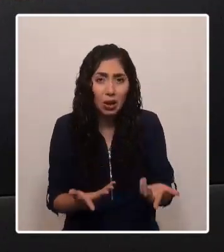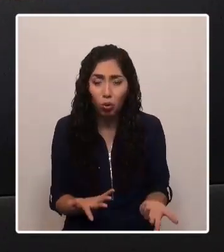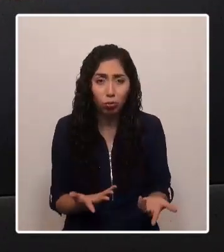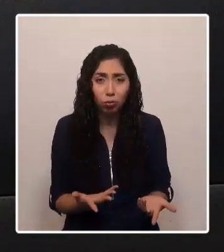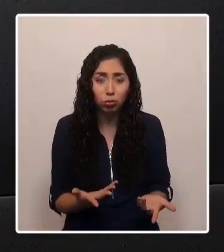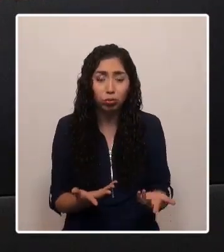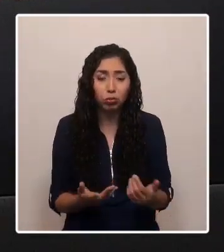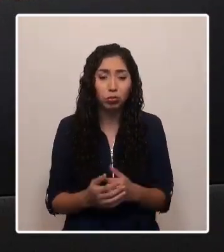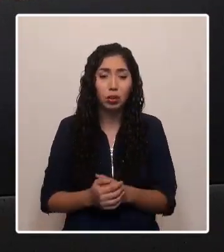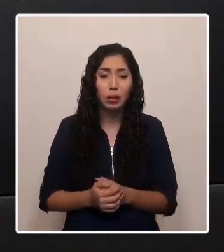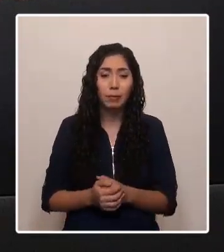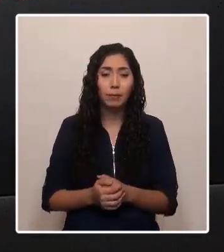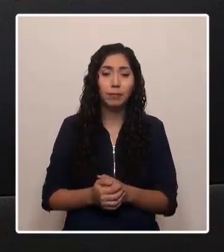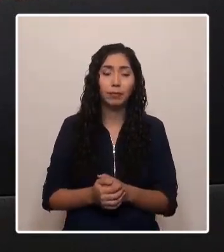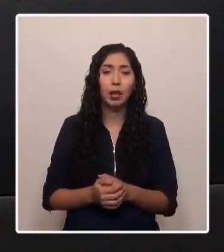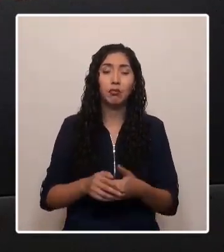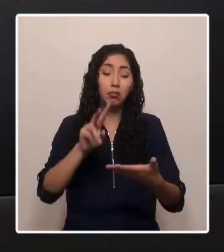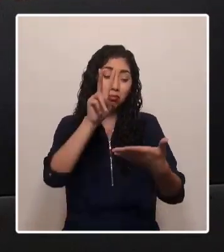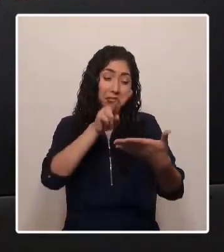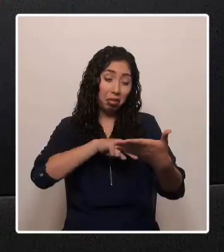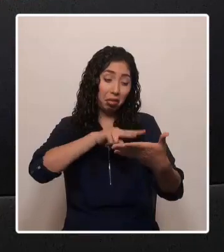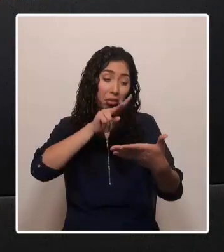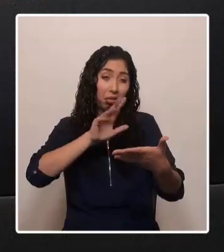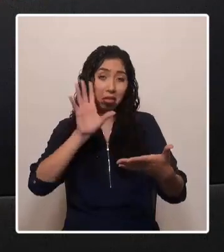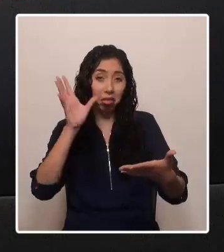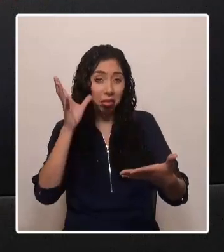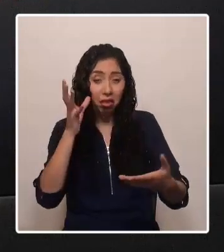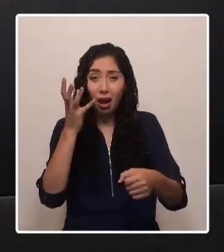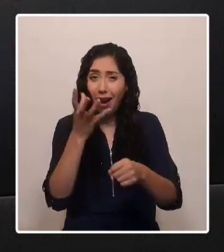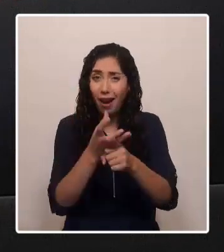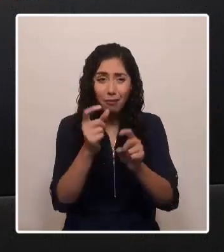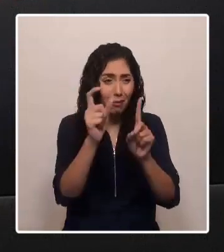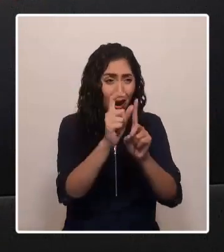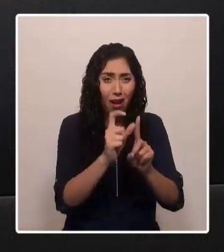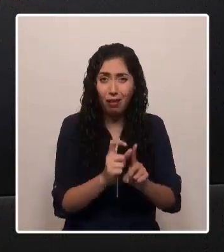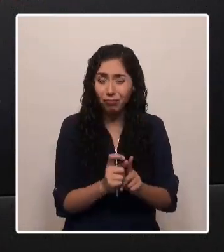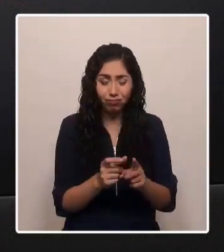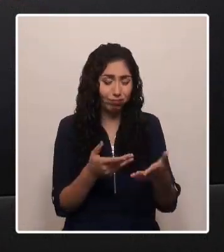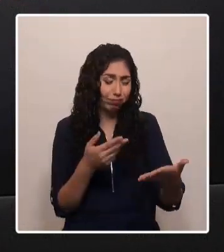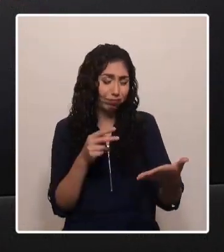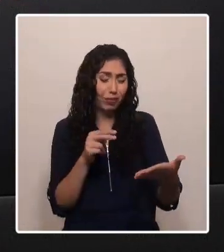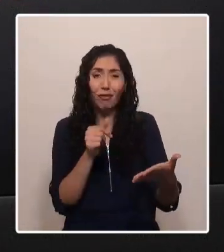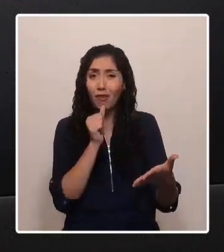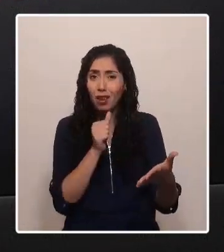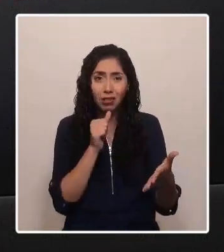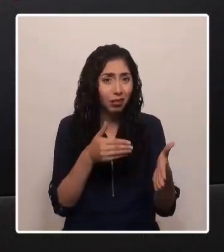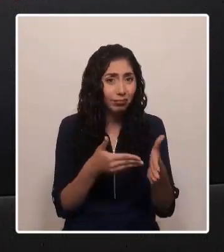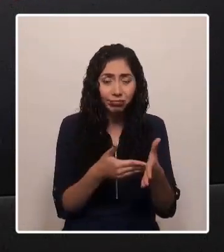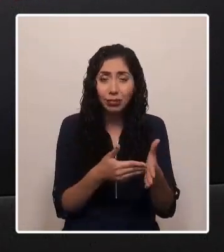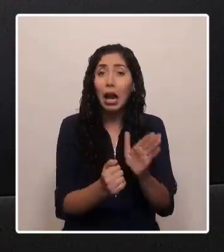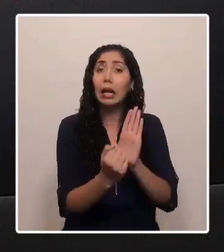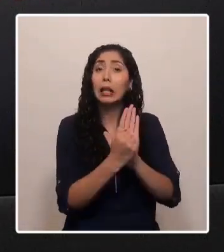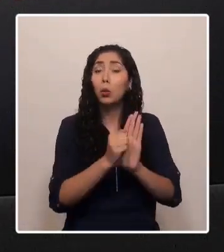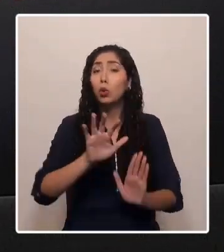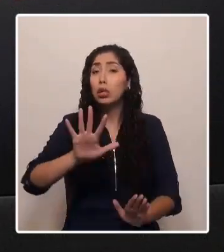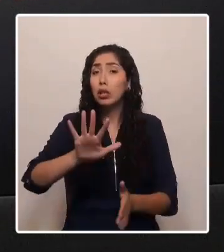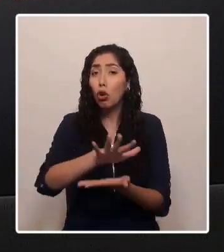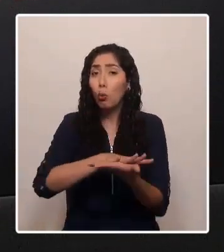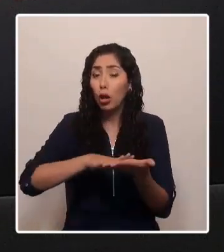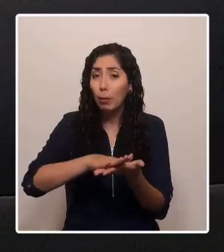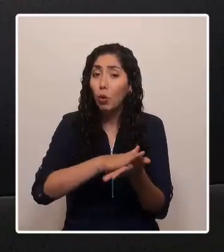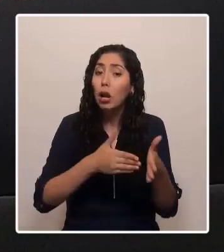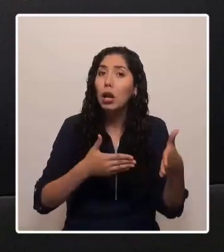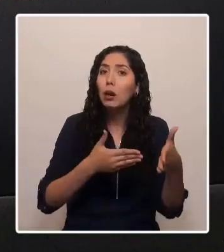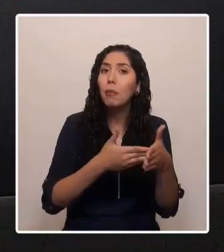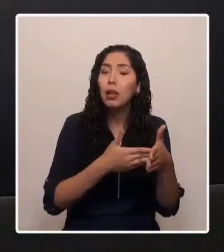de la autoridad la interpretación de diversos conceptos que no están bien delimitados. Un artículo 5, por ejemplo, que limita la libertad